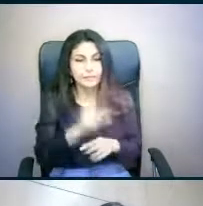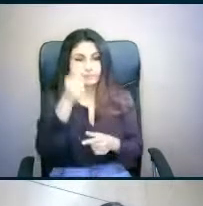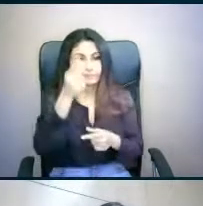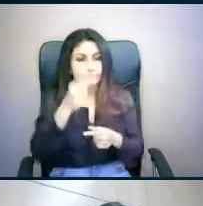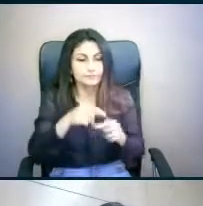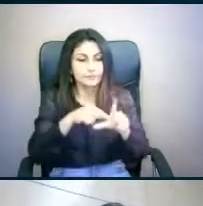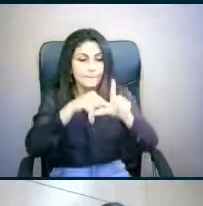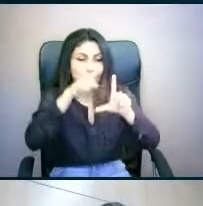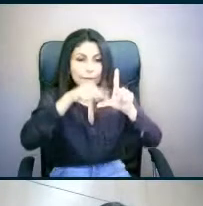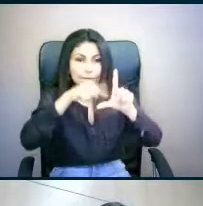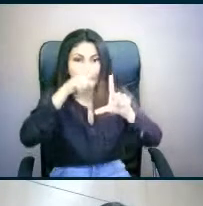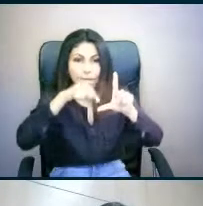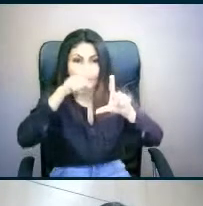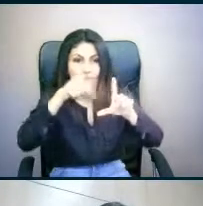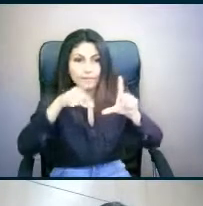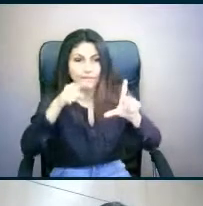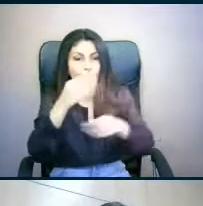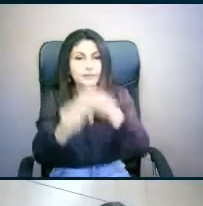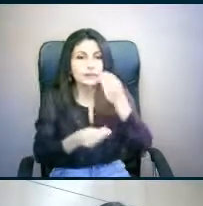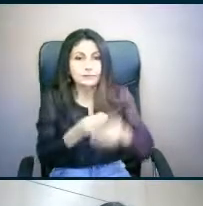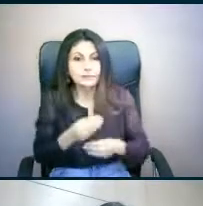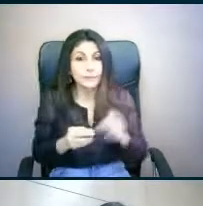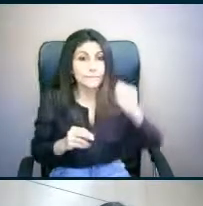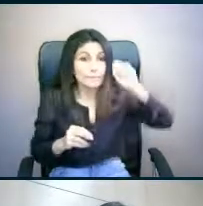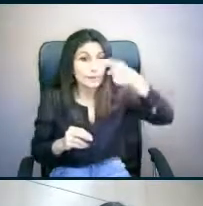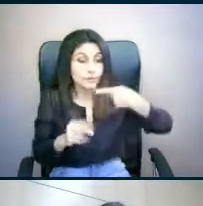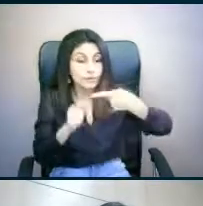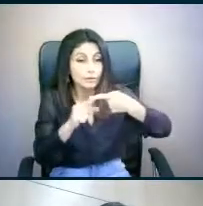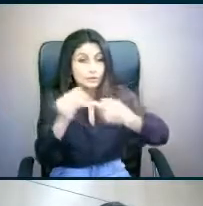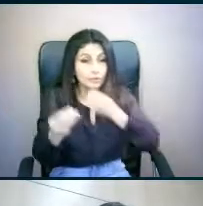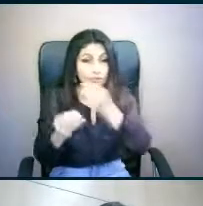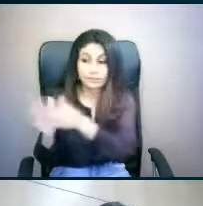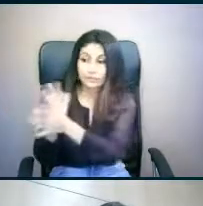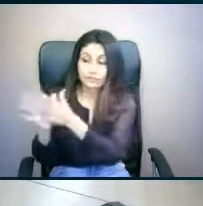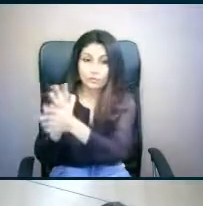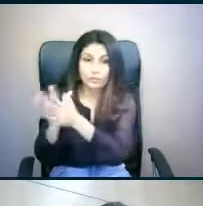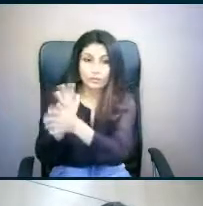Como primer paso, haremos una extracción de los datos.